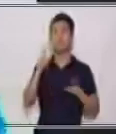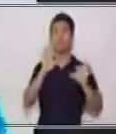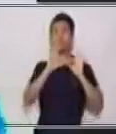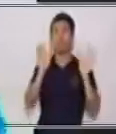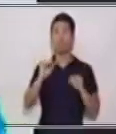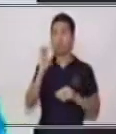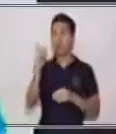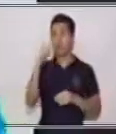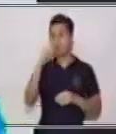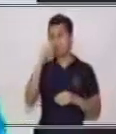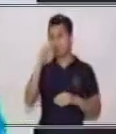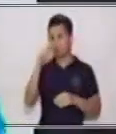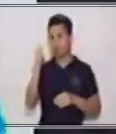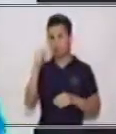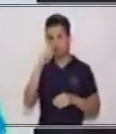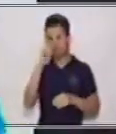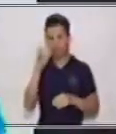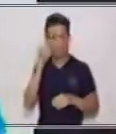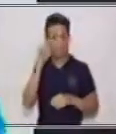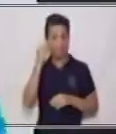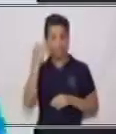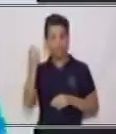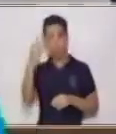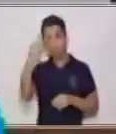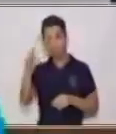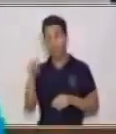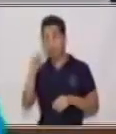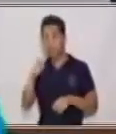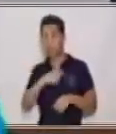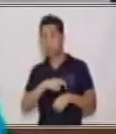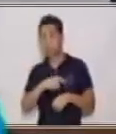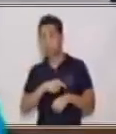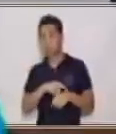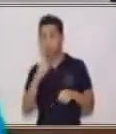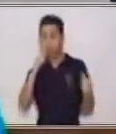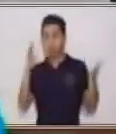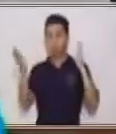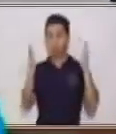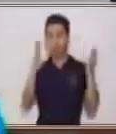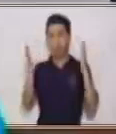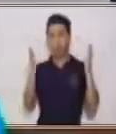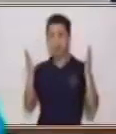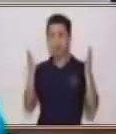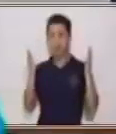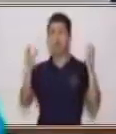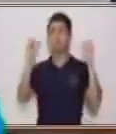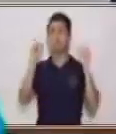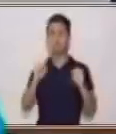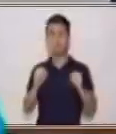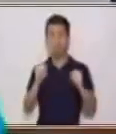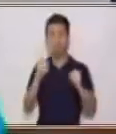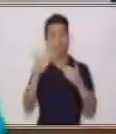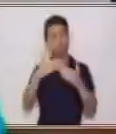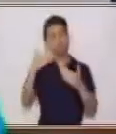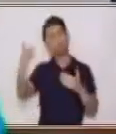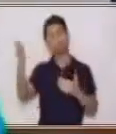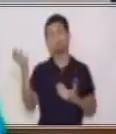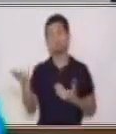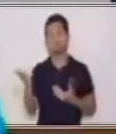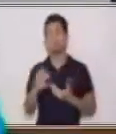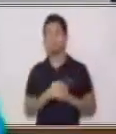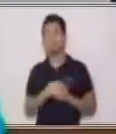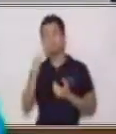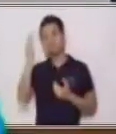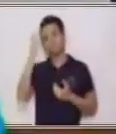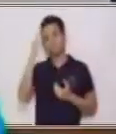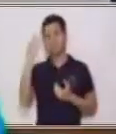ayudaría a que en algún momento esa analogía o esa comparación te dé más allá de, ok,